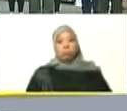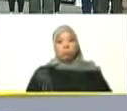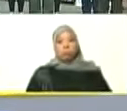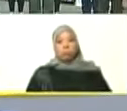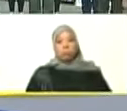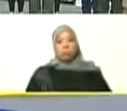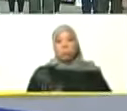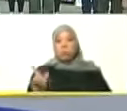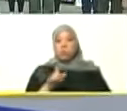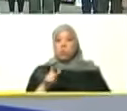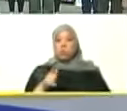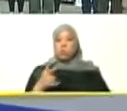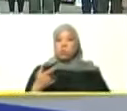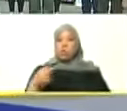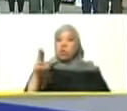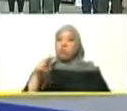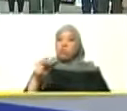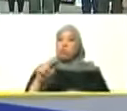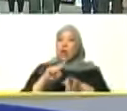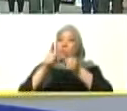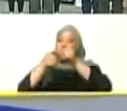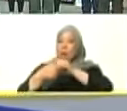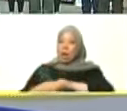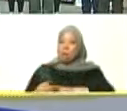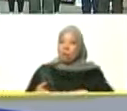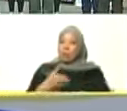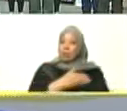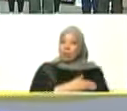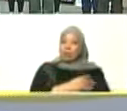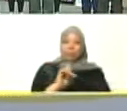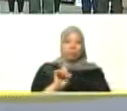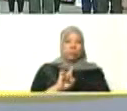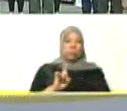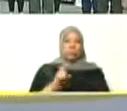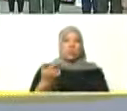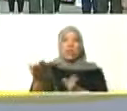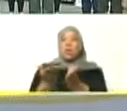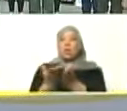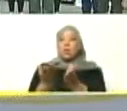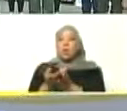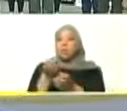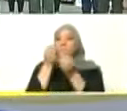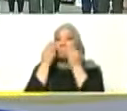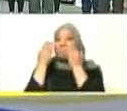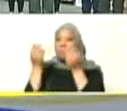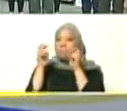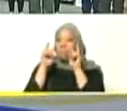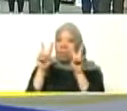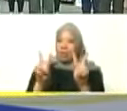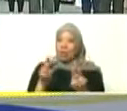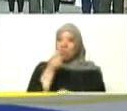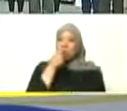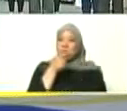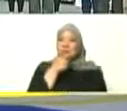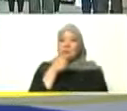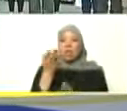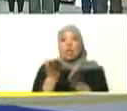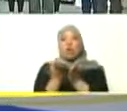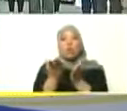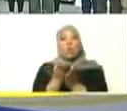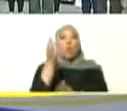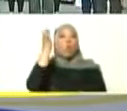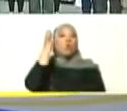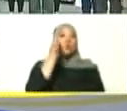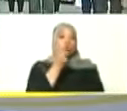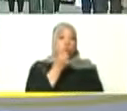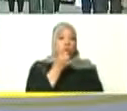Que no se retroceda más nunca. Ahí yo veo en esa escuela donde están ustedes, en la Unidad Educativa Nacional Antonio